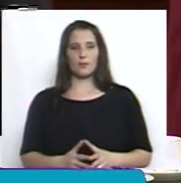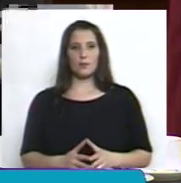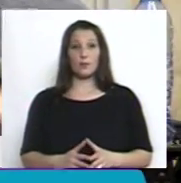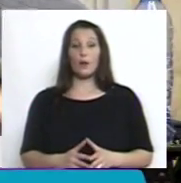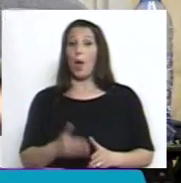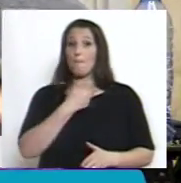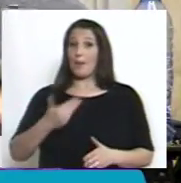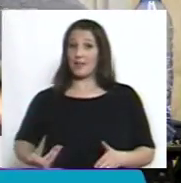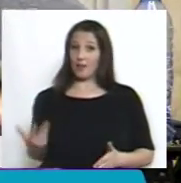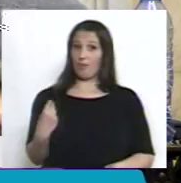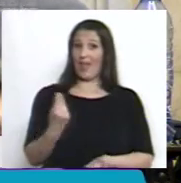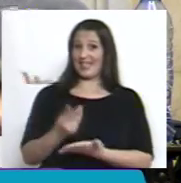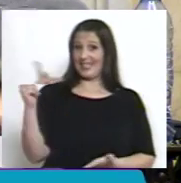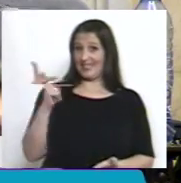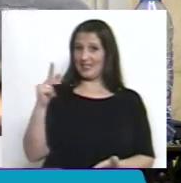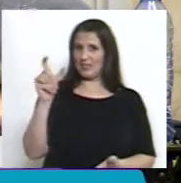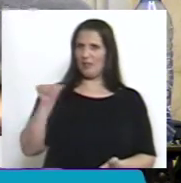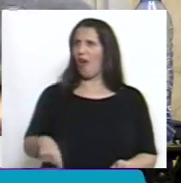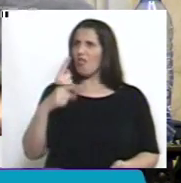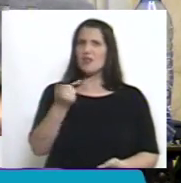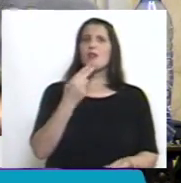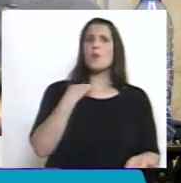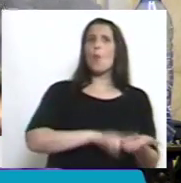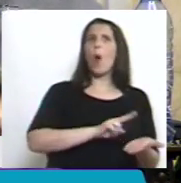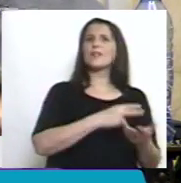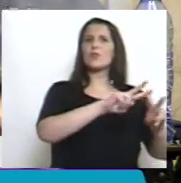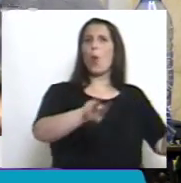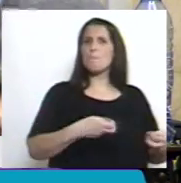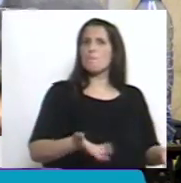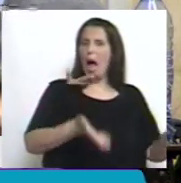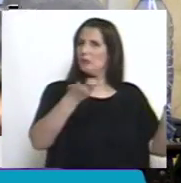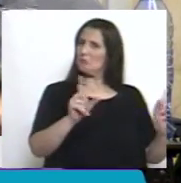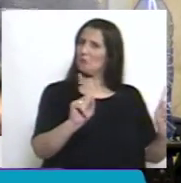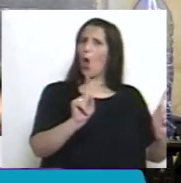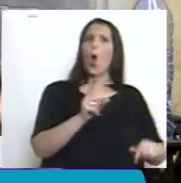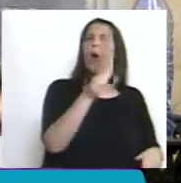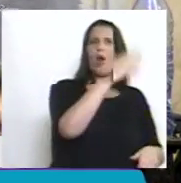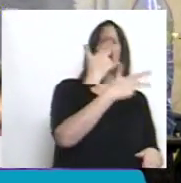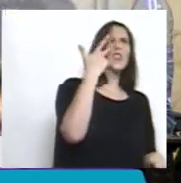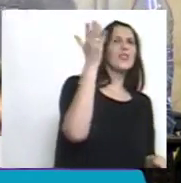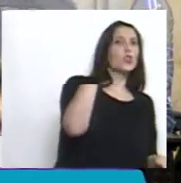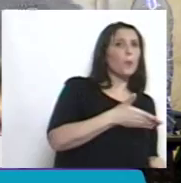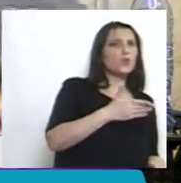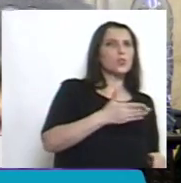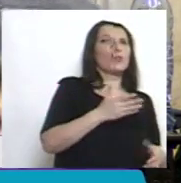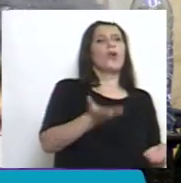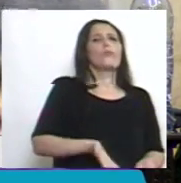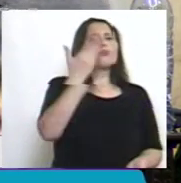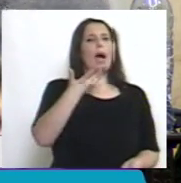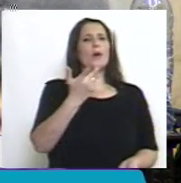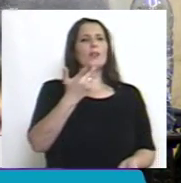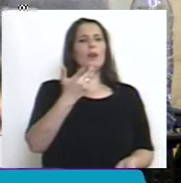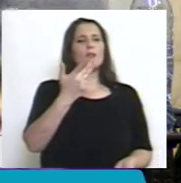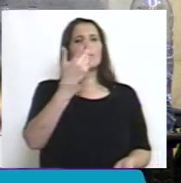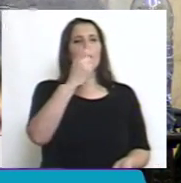El presidente Néstor Kirchner no aumentó mucho la presión tributaria, del 18% al 19%, pero durante la presidencia de Cristina